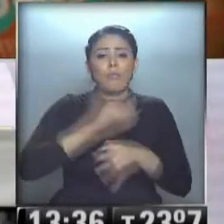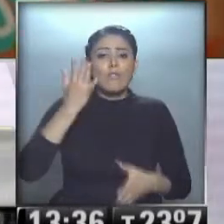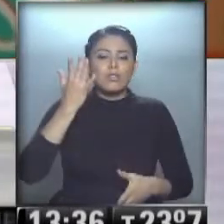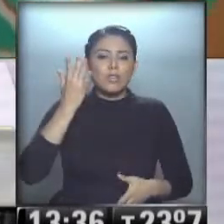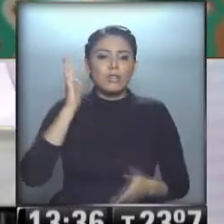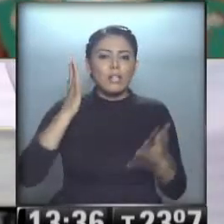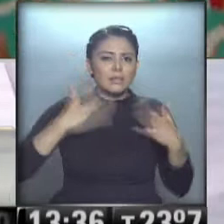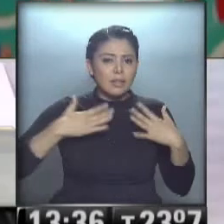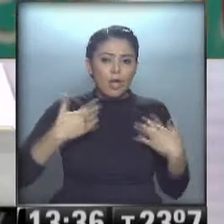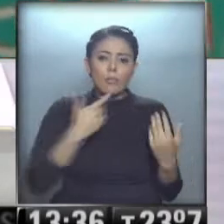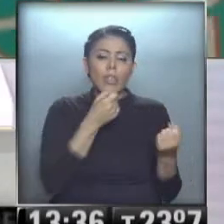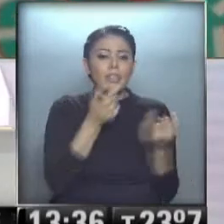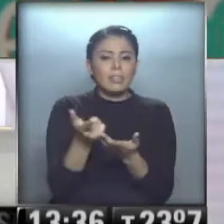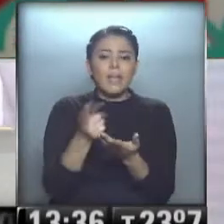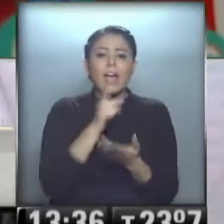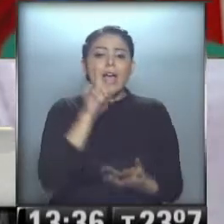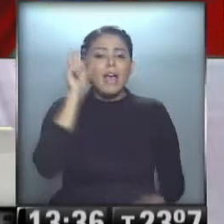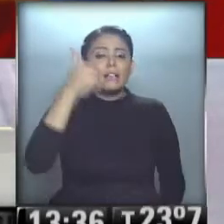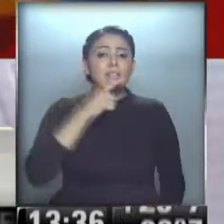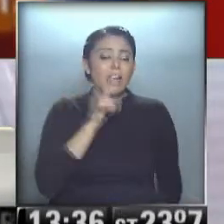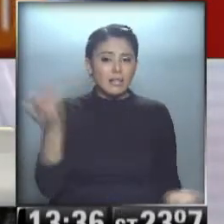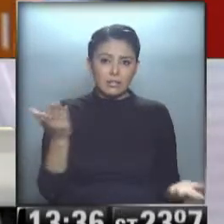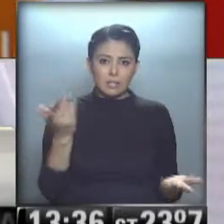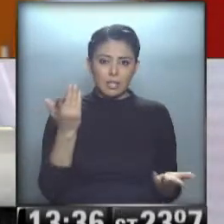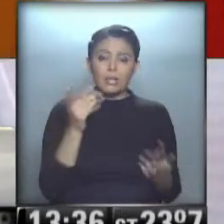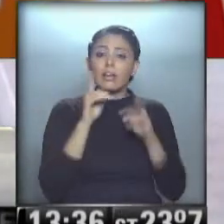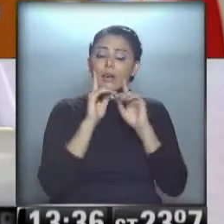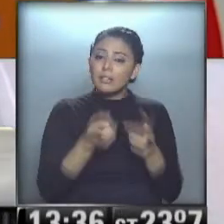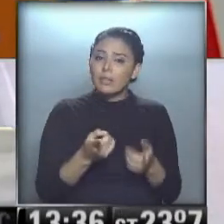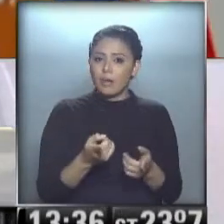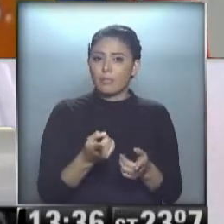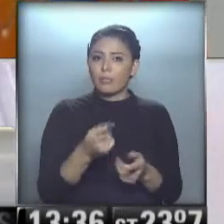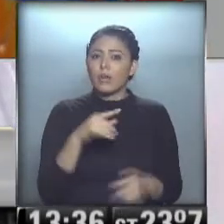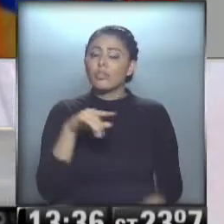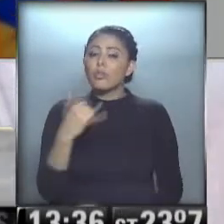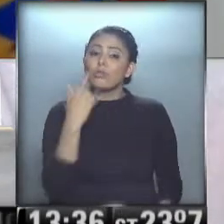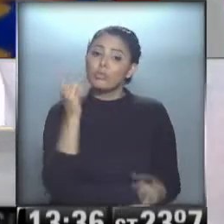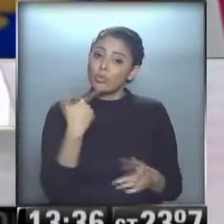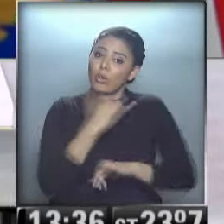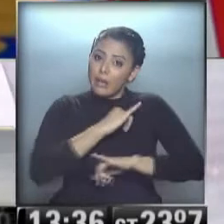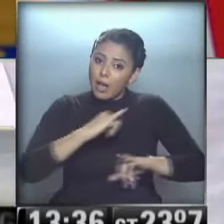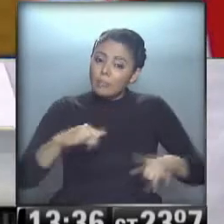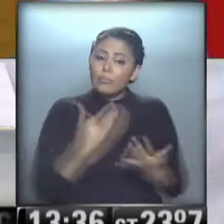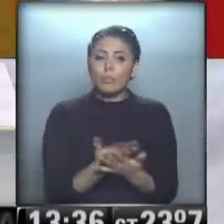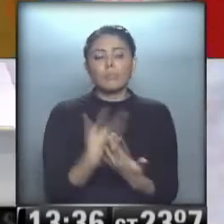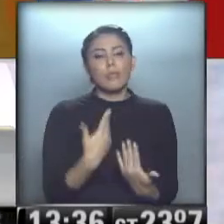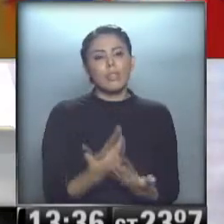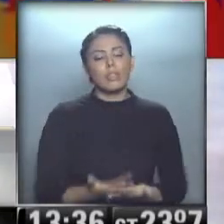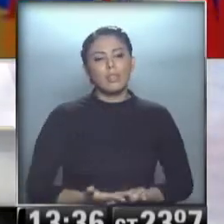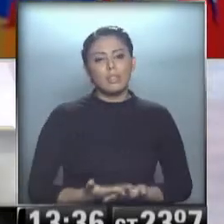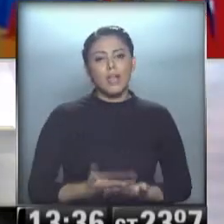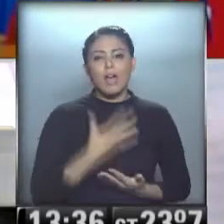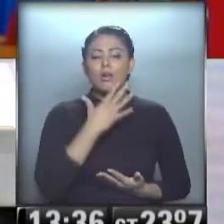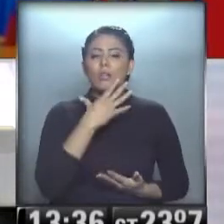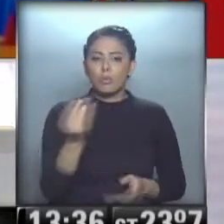salud para ofrecer el test y lo otro es que es una campaña que proponemos para que sea adoptada por y